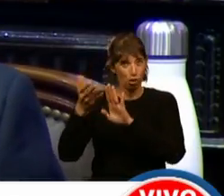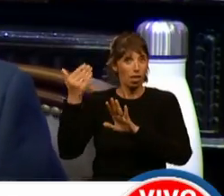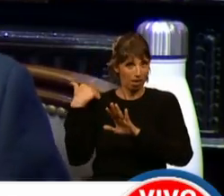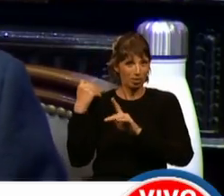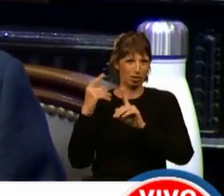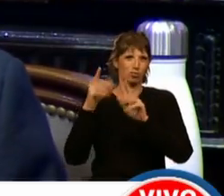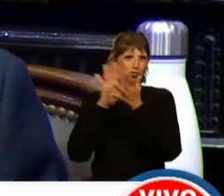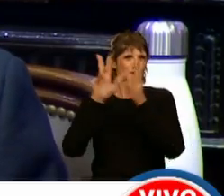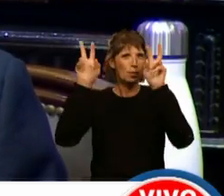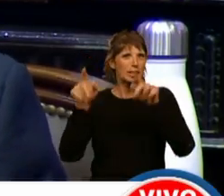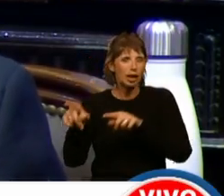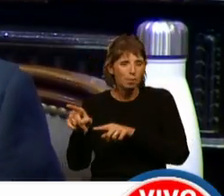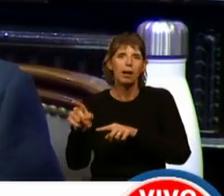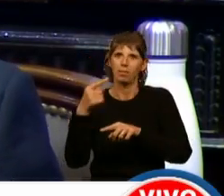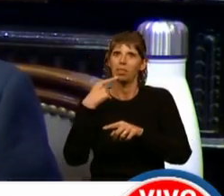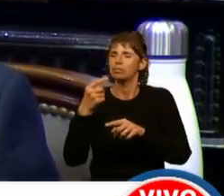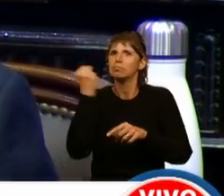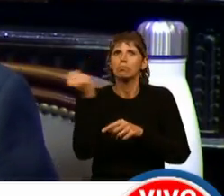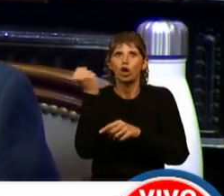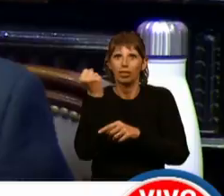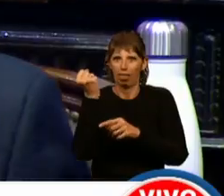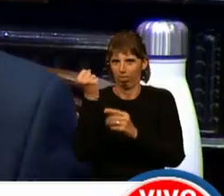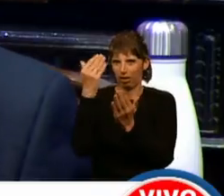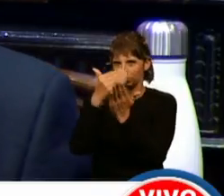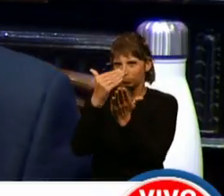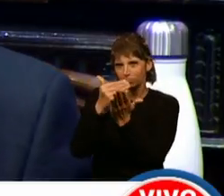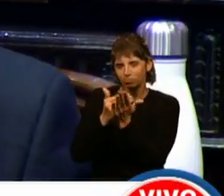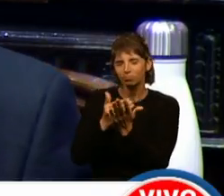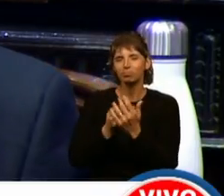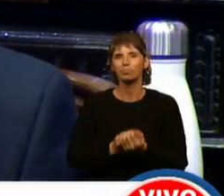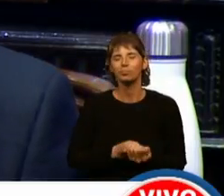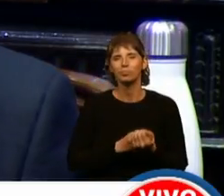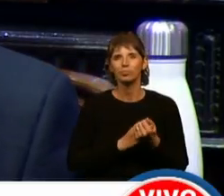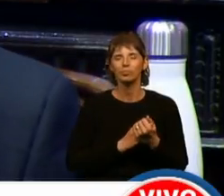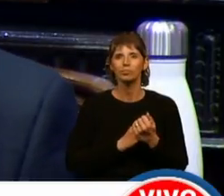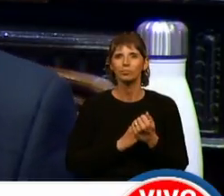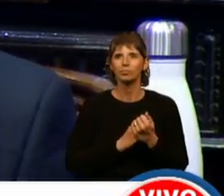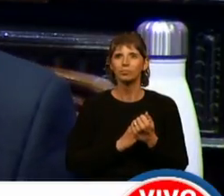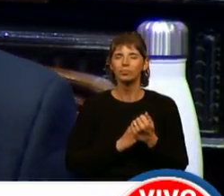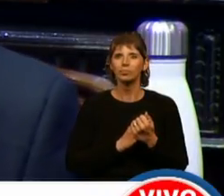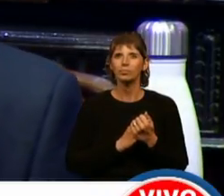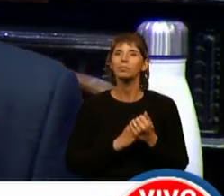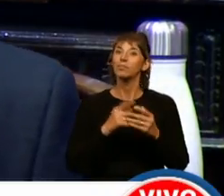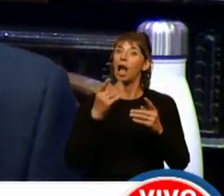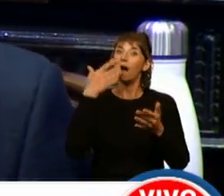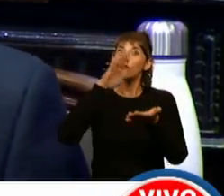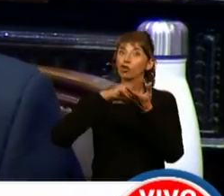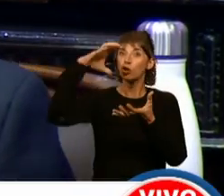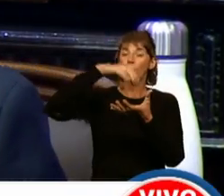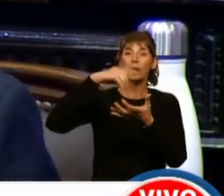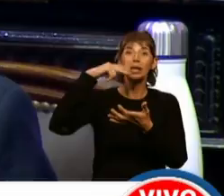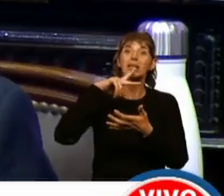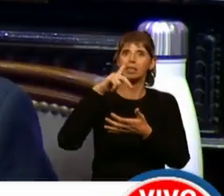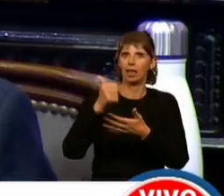donde planteaban cuestiones necesarias a tener en cuenta mencionó al inta porque hay que darle sostén